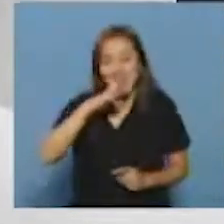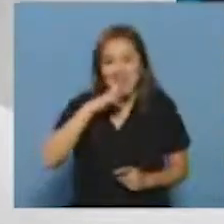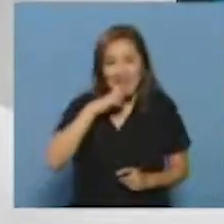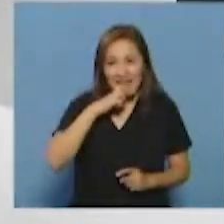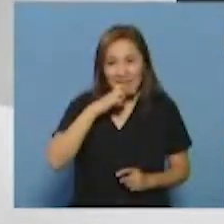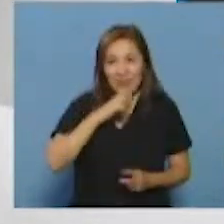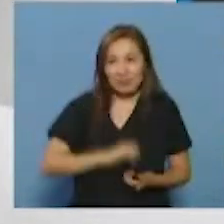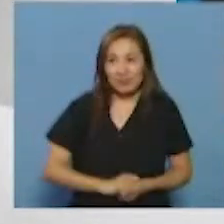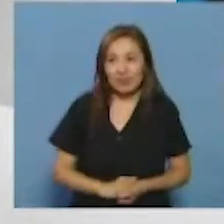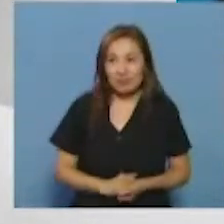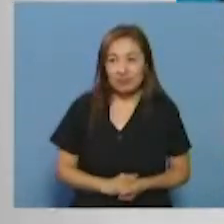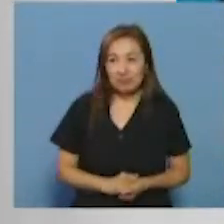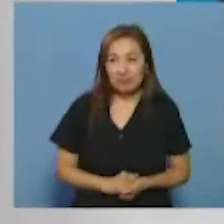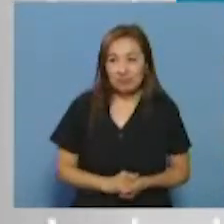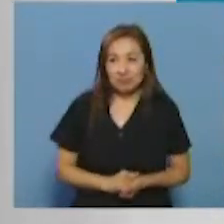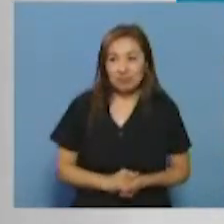2017.